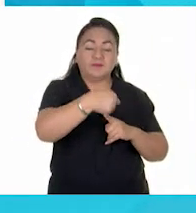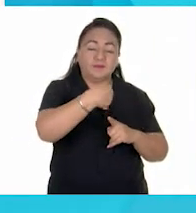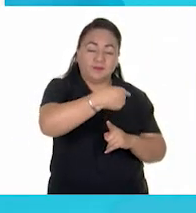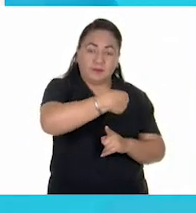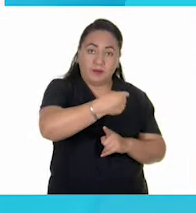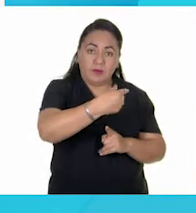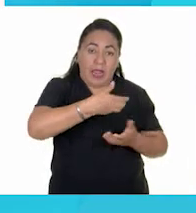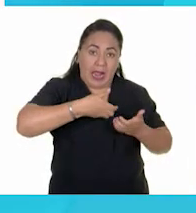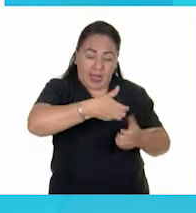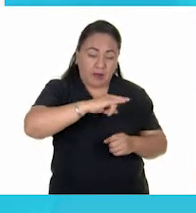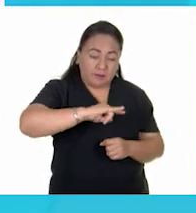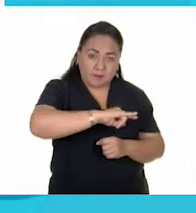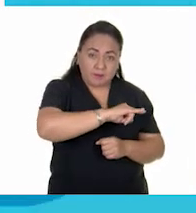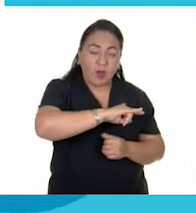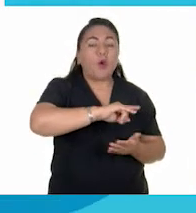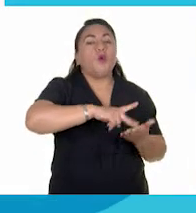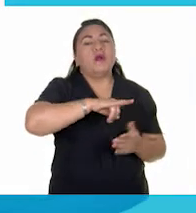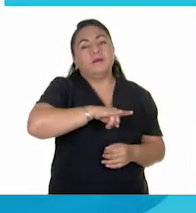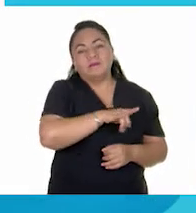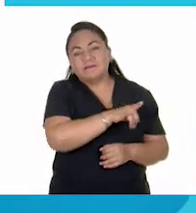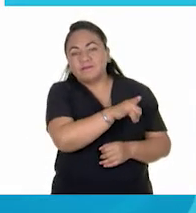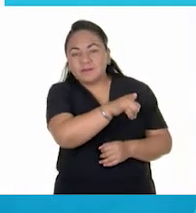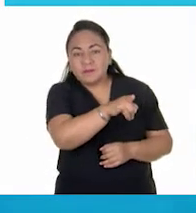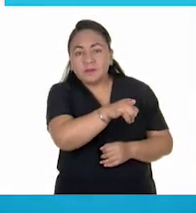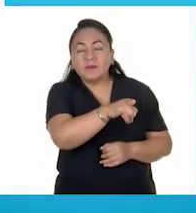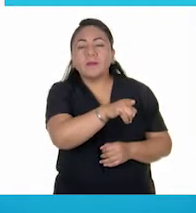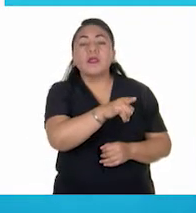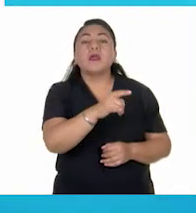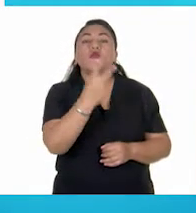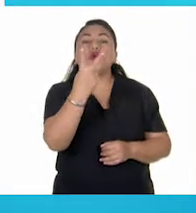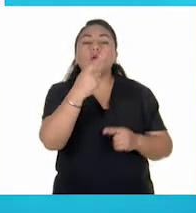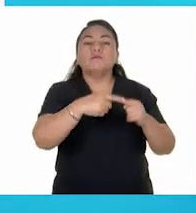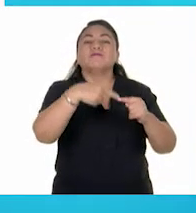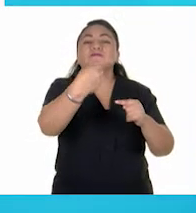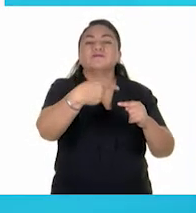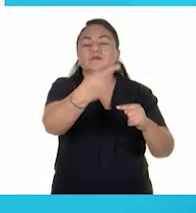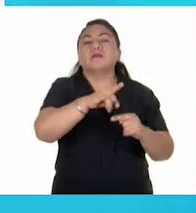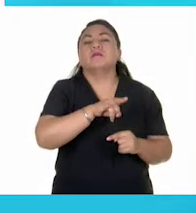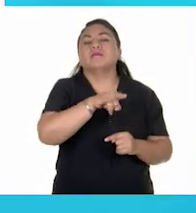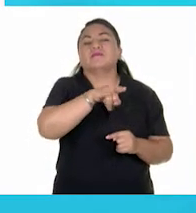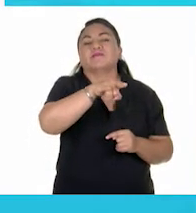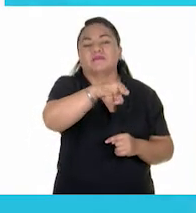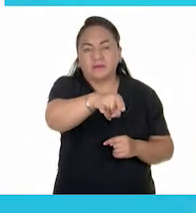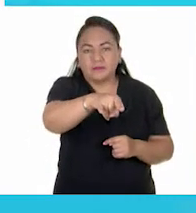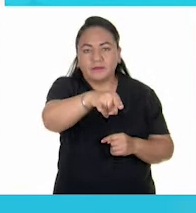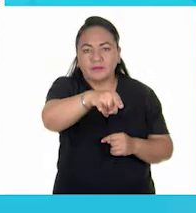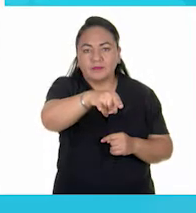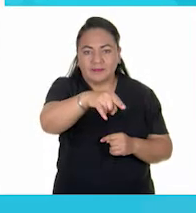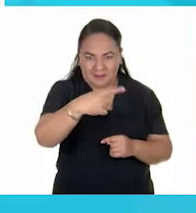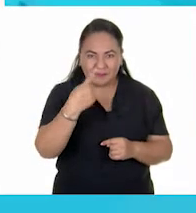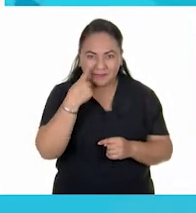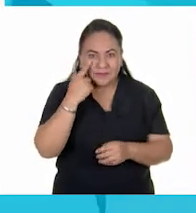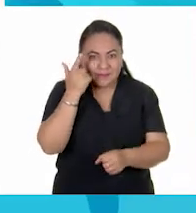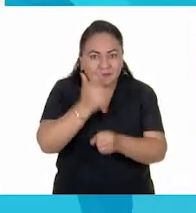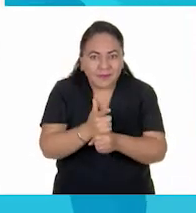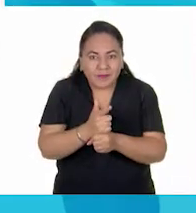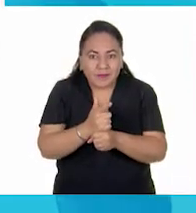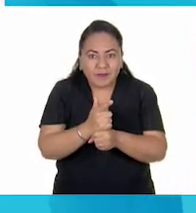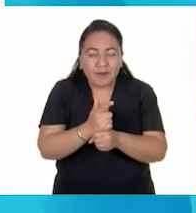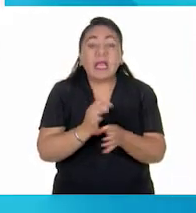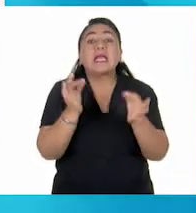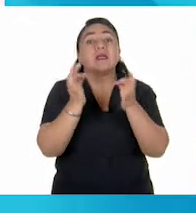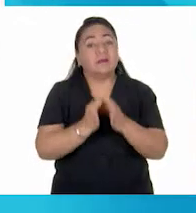4, que ahí diera vuelta a la derecha y que avanzara 2 cuadras. Como puedes darte cuenta, es